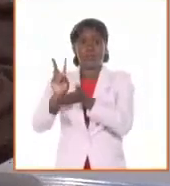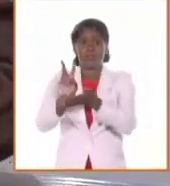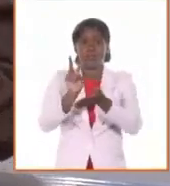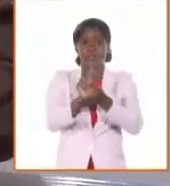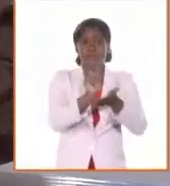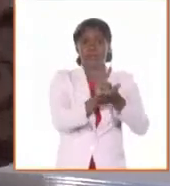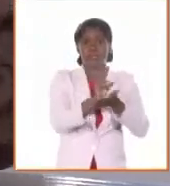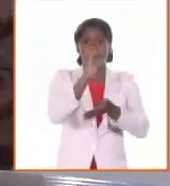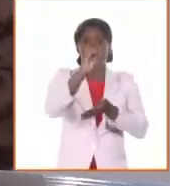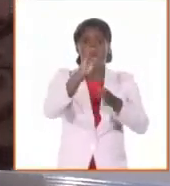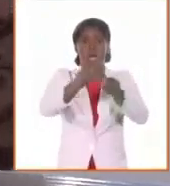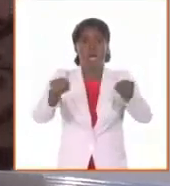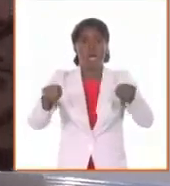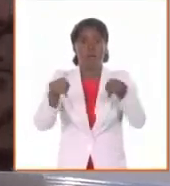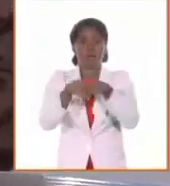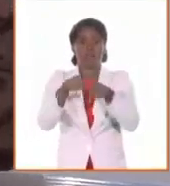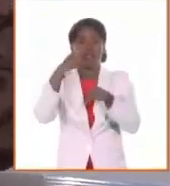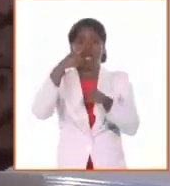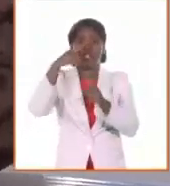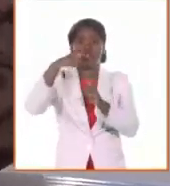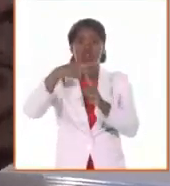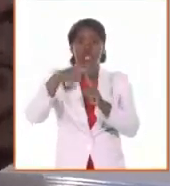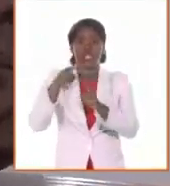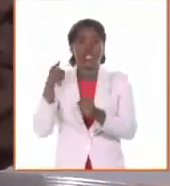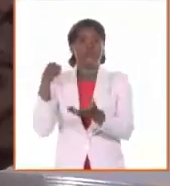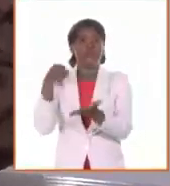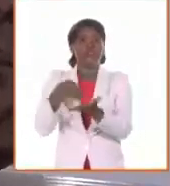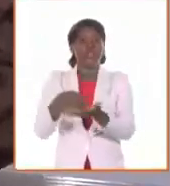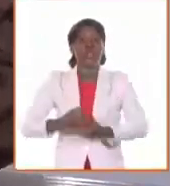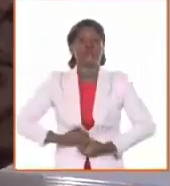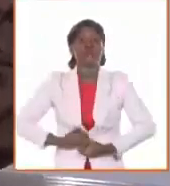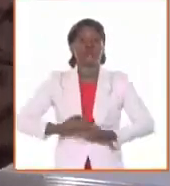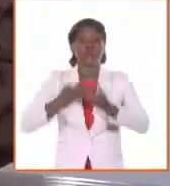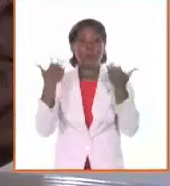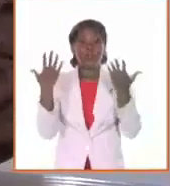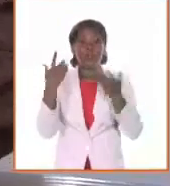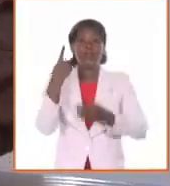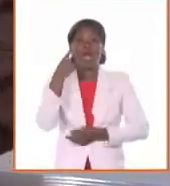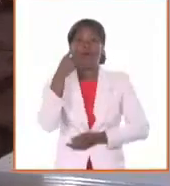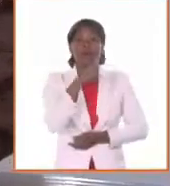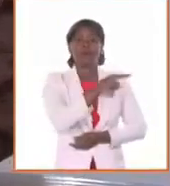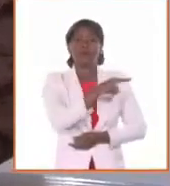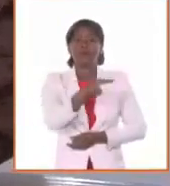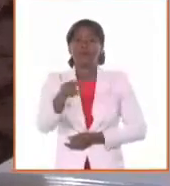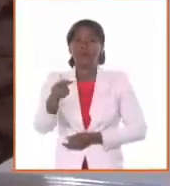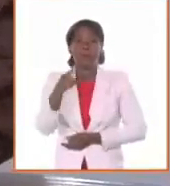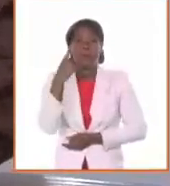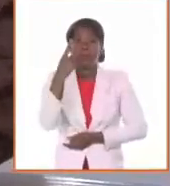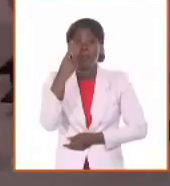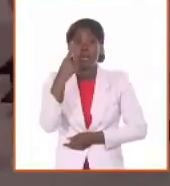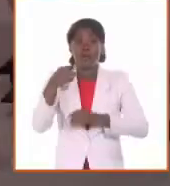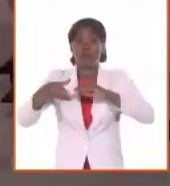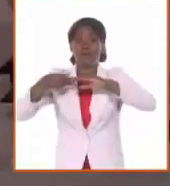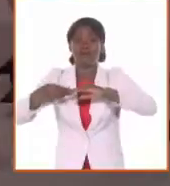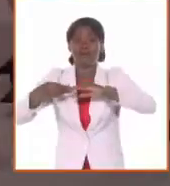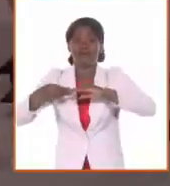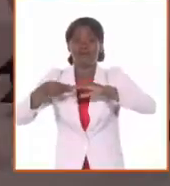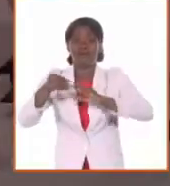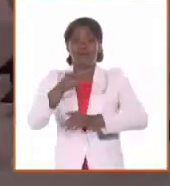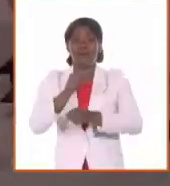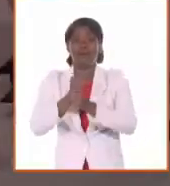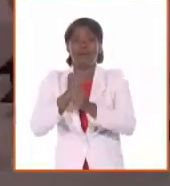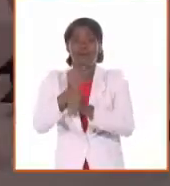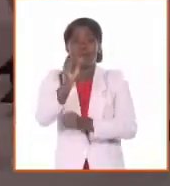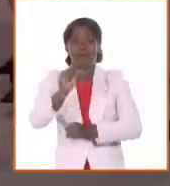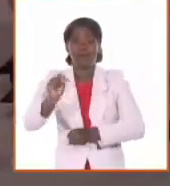hay que decir que él llega a una unidad de prestación de servicio y antes de saludar a los trabajadores va a intercambiar con el público que ahí